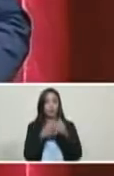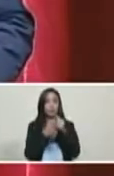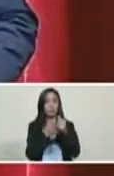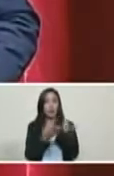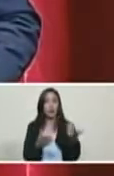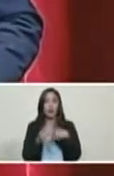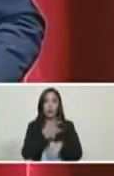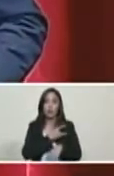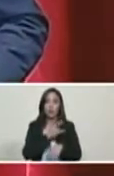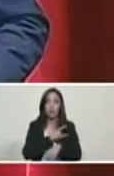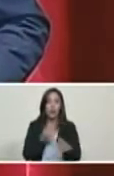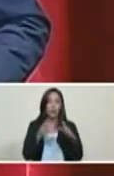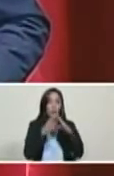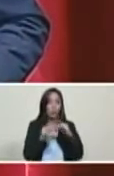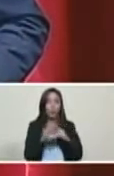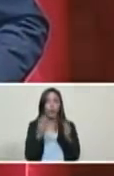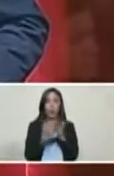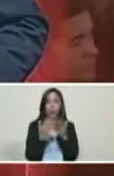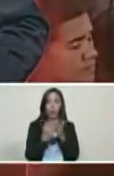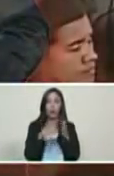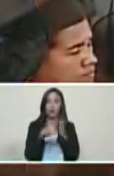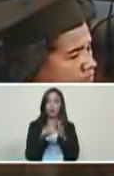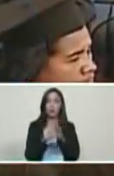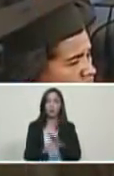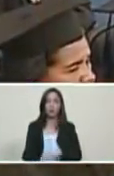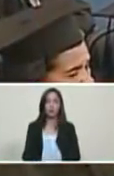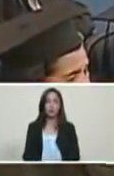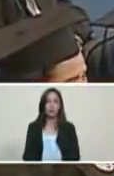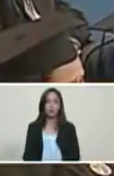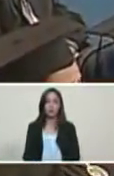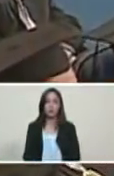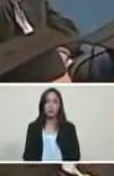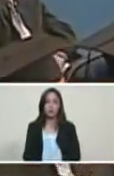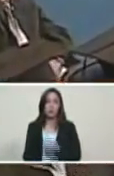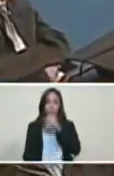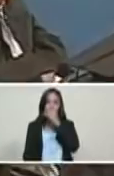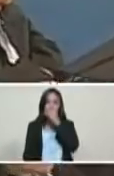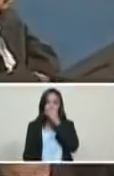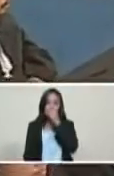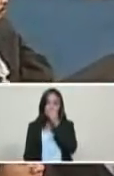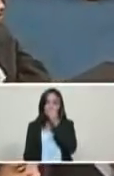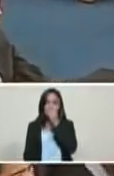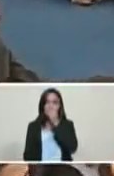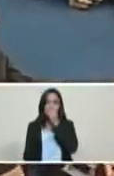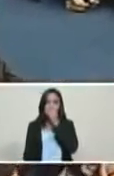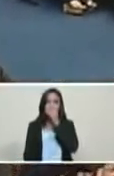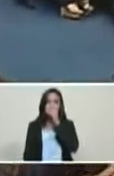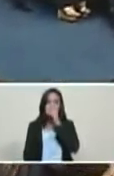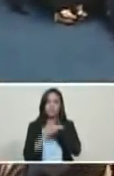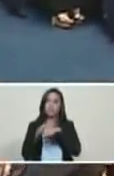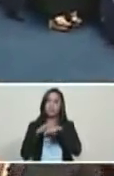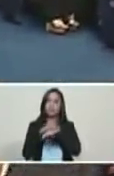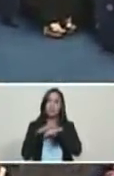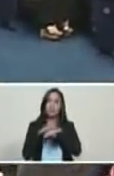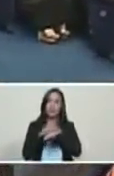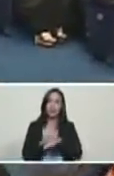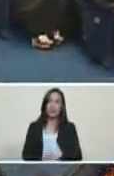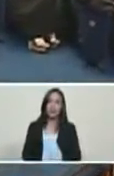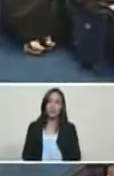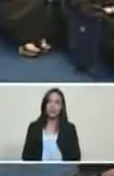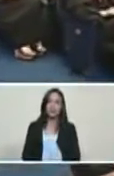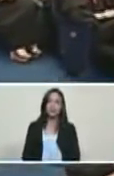investigación. Ahí está el secreto milagroso de lo que va a ser la independencia económica de un